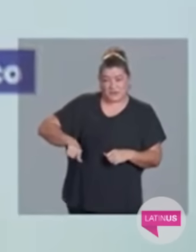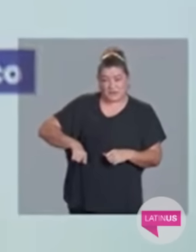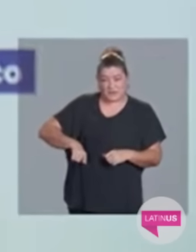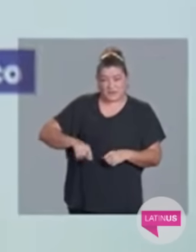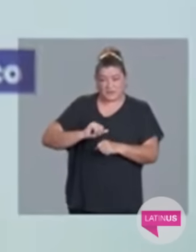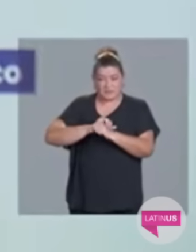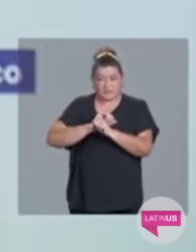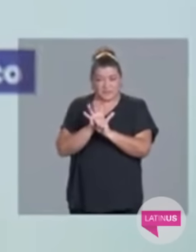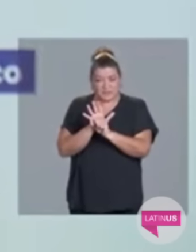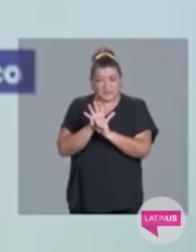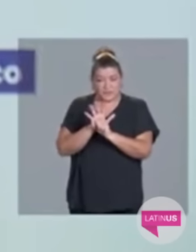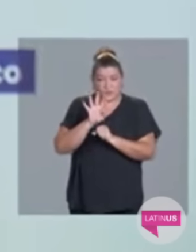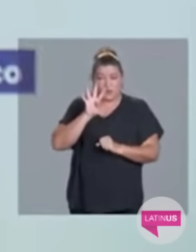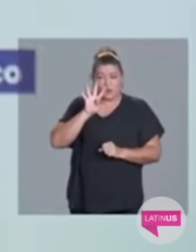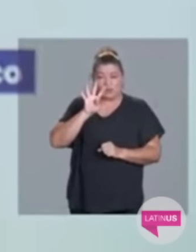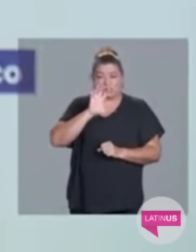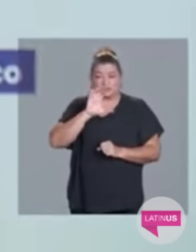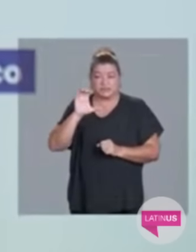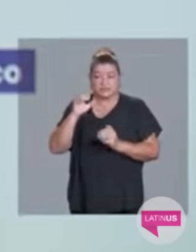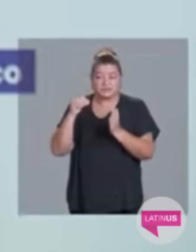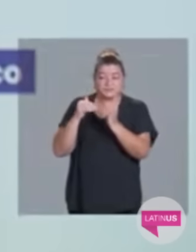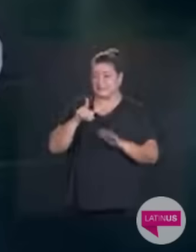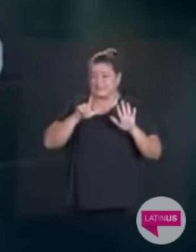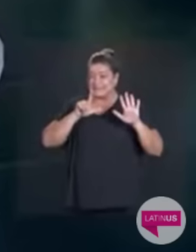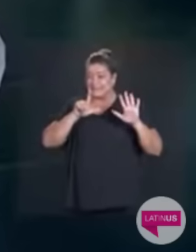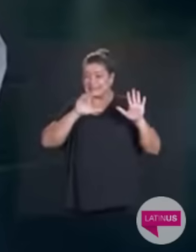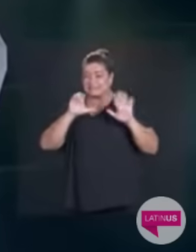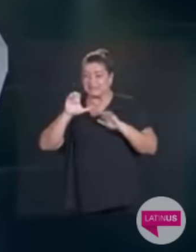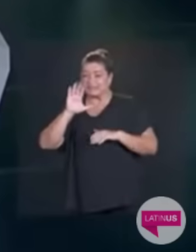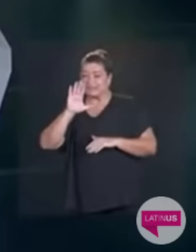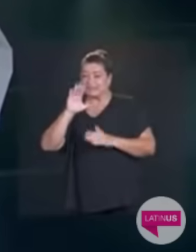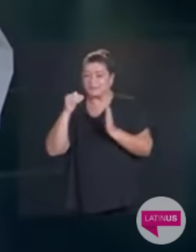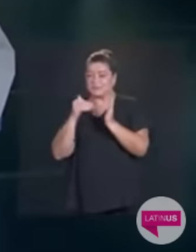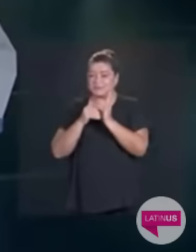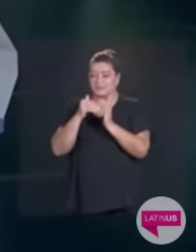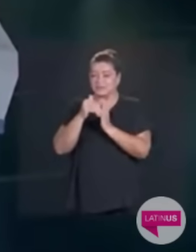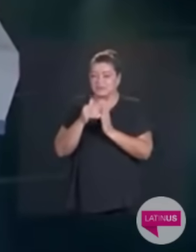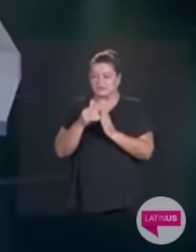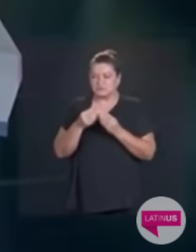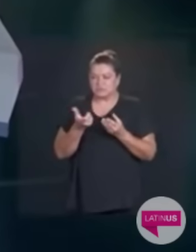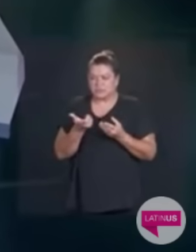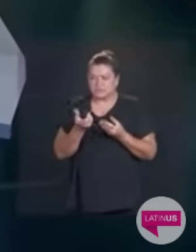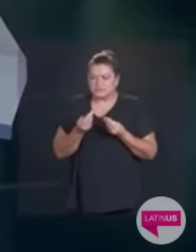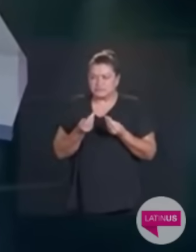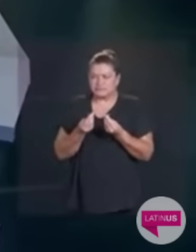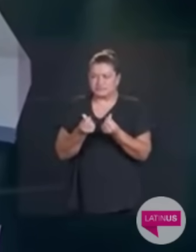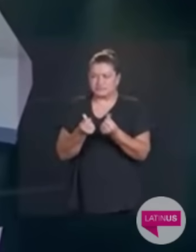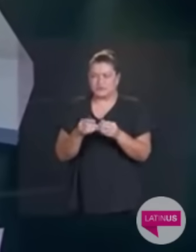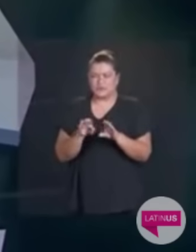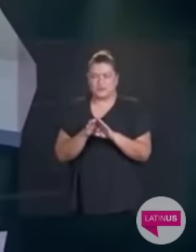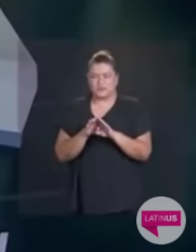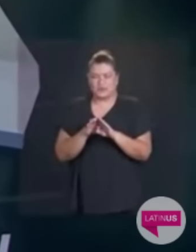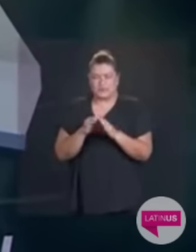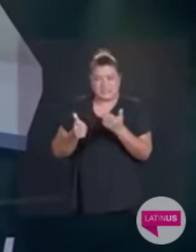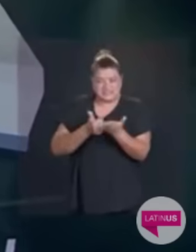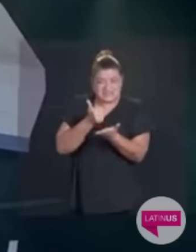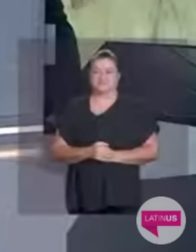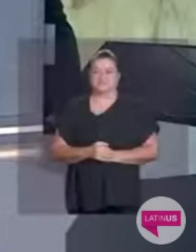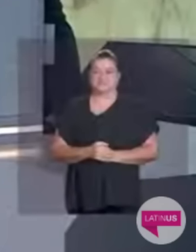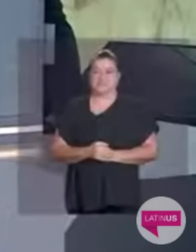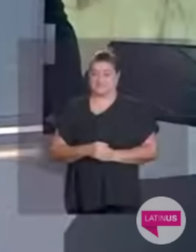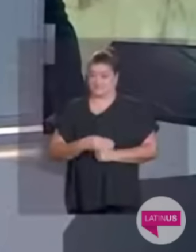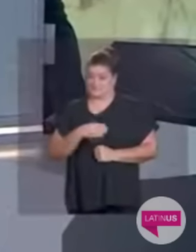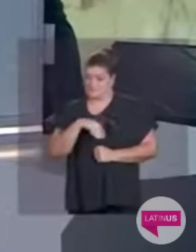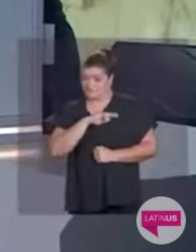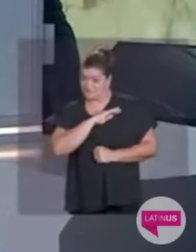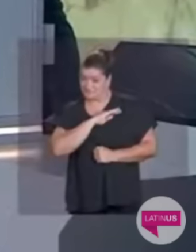gastado 400 millones de pesos en su imagen personal explícale a los habitantes de la ciudad de México que tienen semanas sufriendo por el